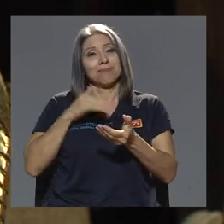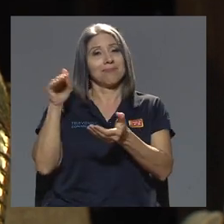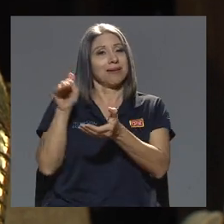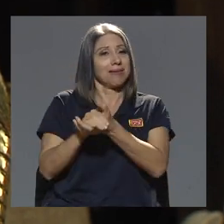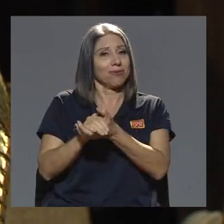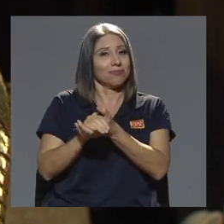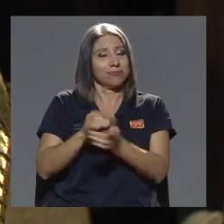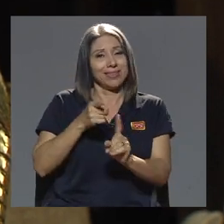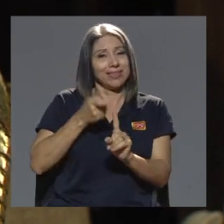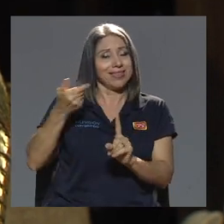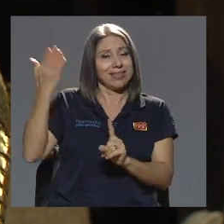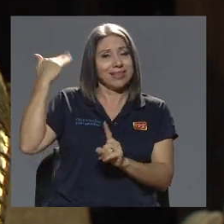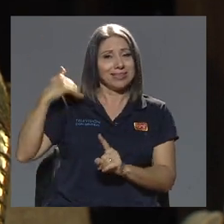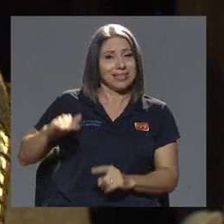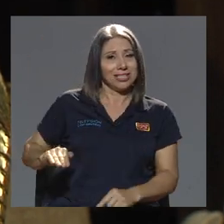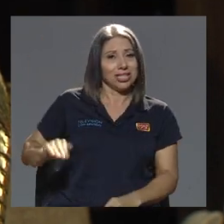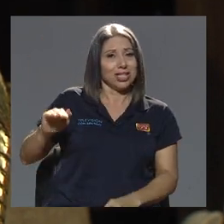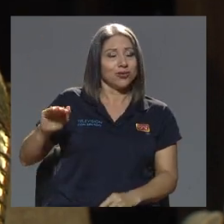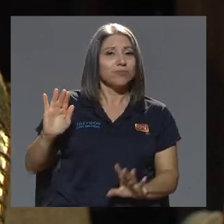sea, lo fue desde chiquito.